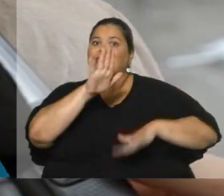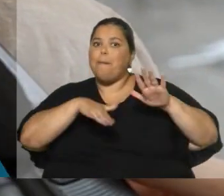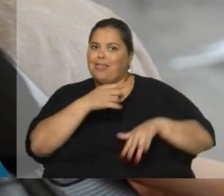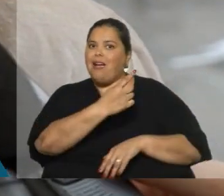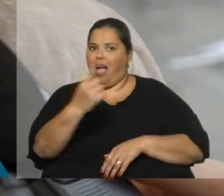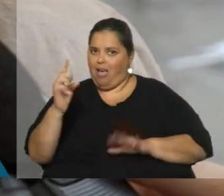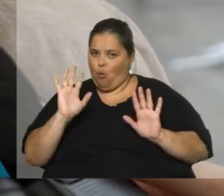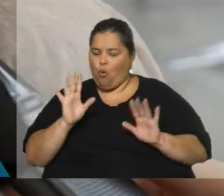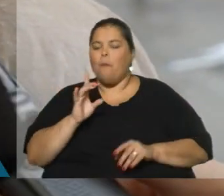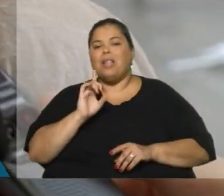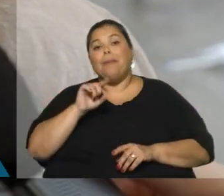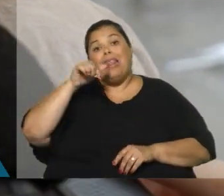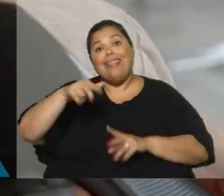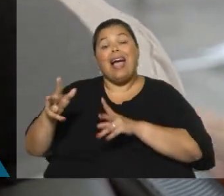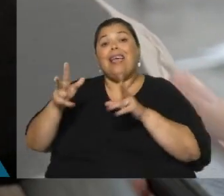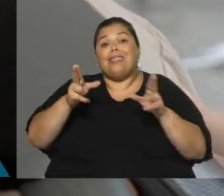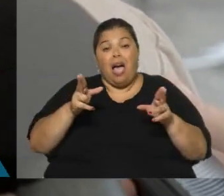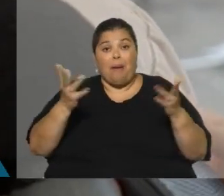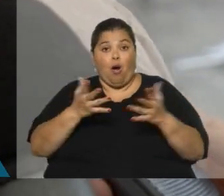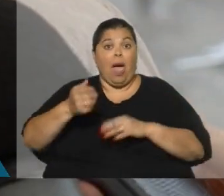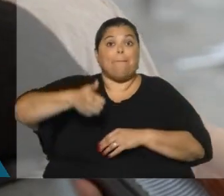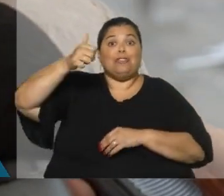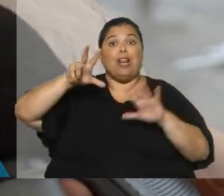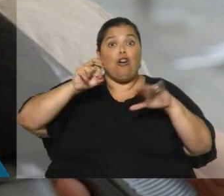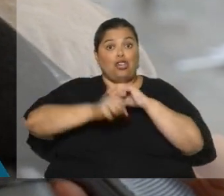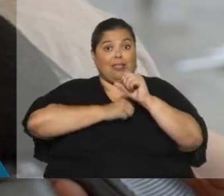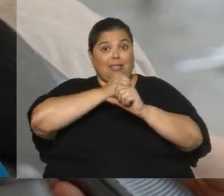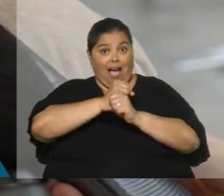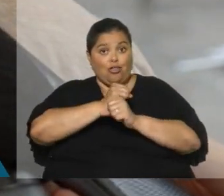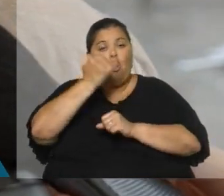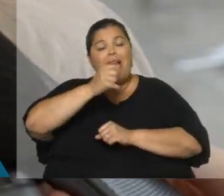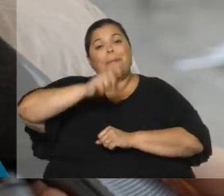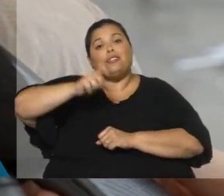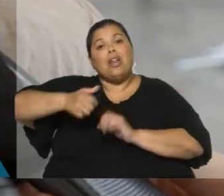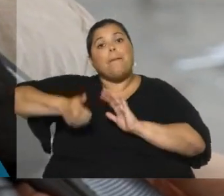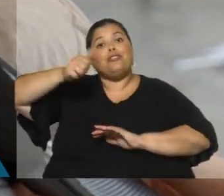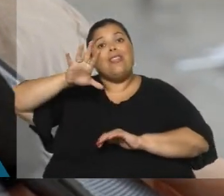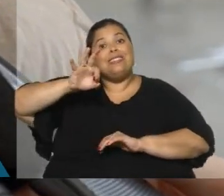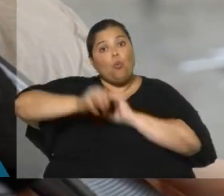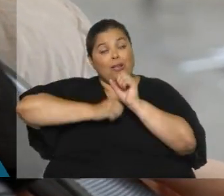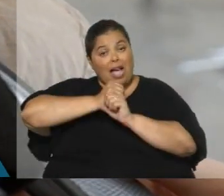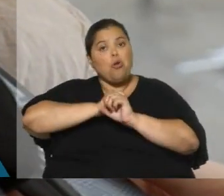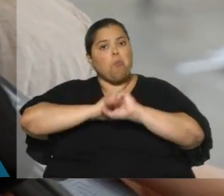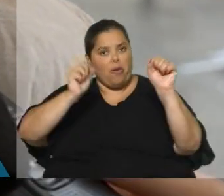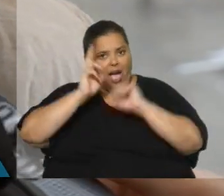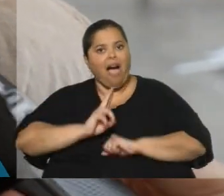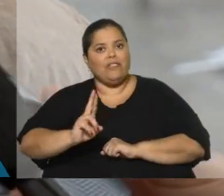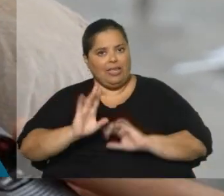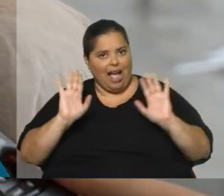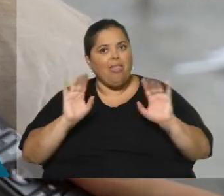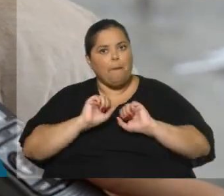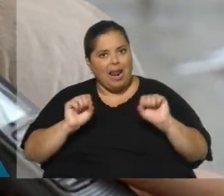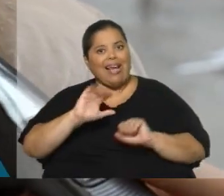en esta etapa, además de los mayores de 80, hay personas mayores de 50 que pueden llegar a estar habilitadas también para recibir la